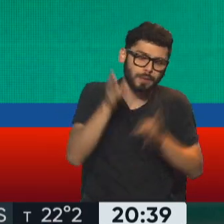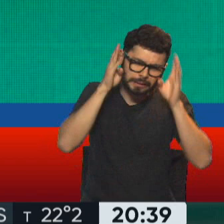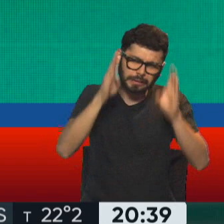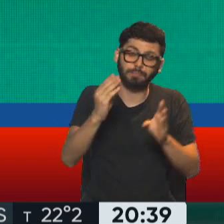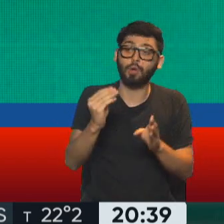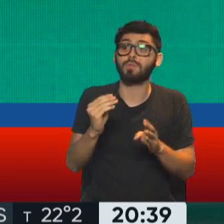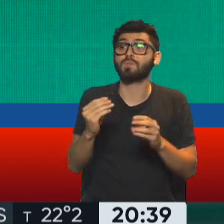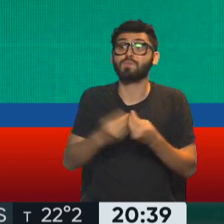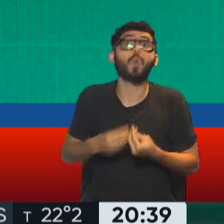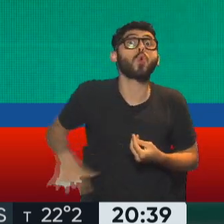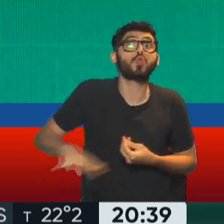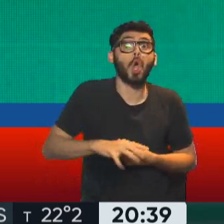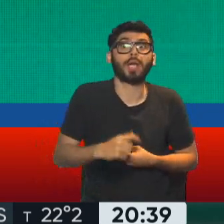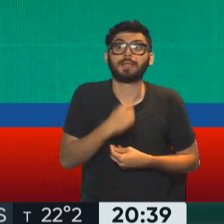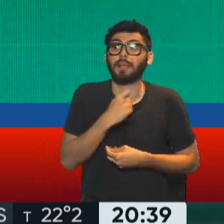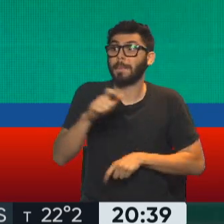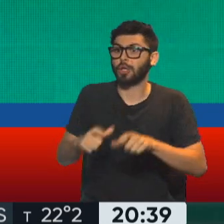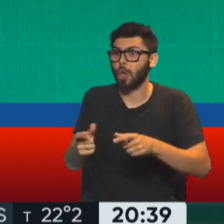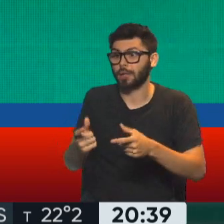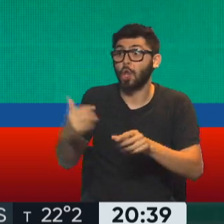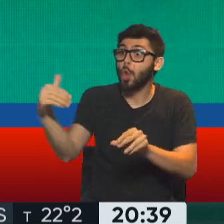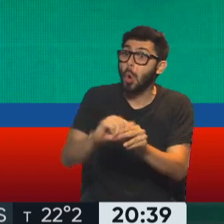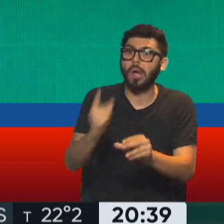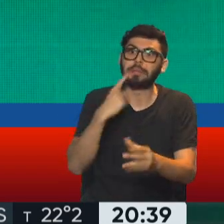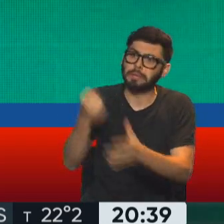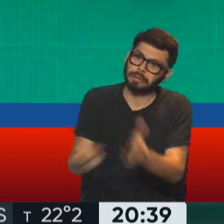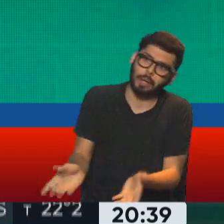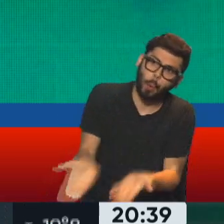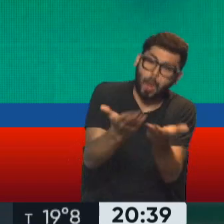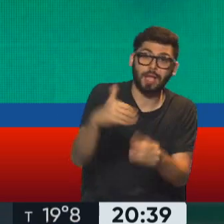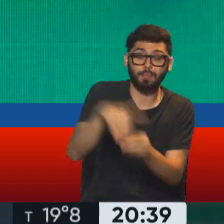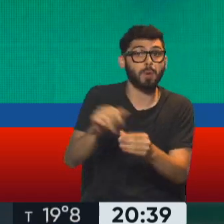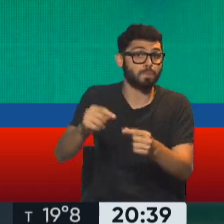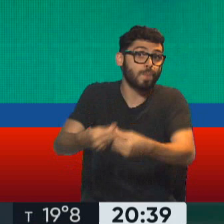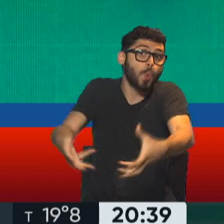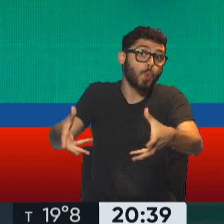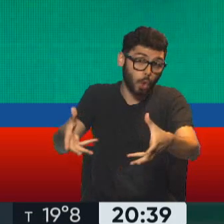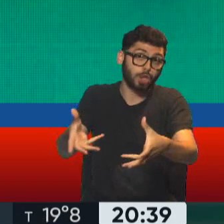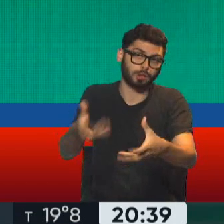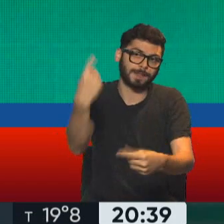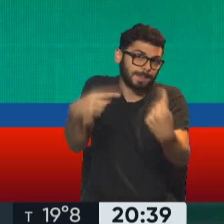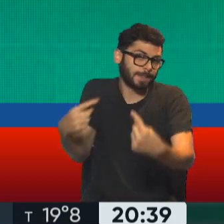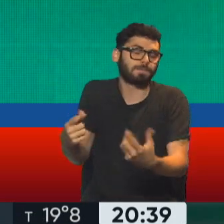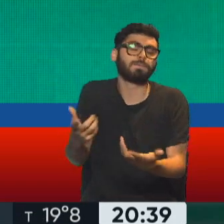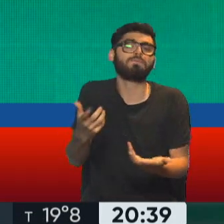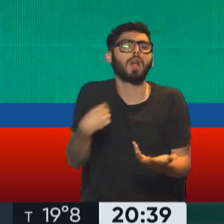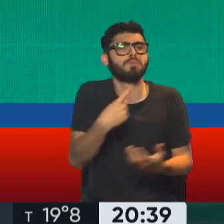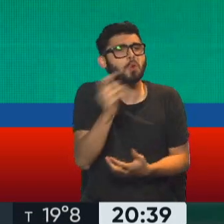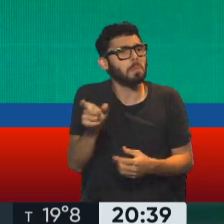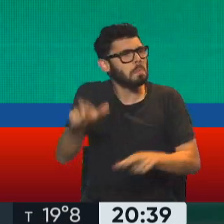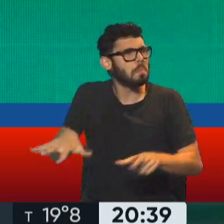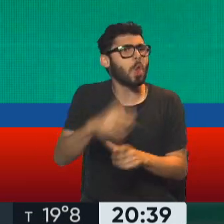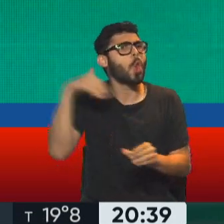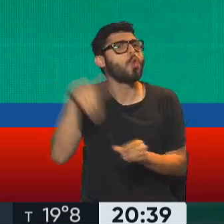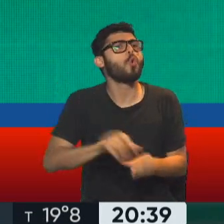la esperanza está en que aquellos que no fueron a votar vayan a votar, que es un número muy importante y muy nutrido. Y la pregunta es, ¿por qué no fueron a